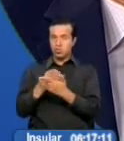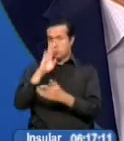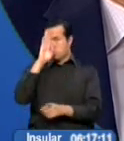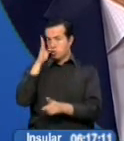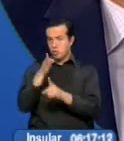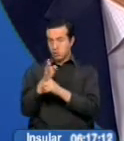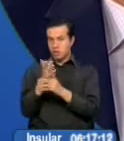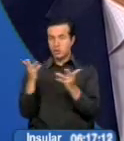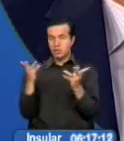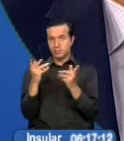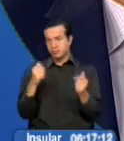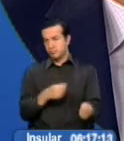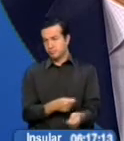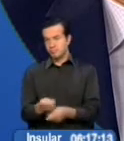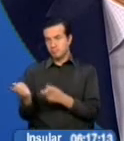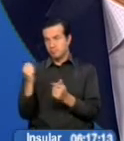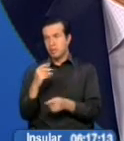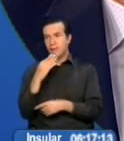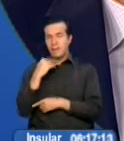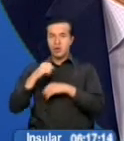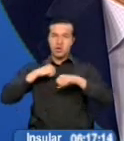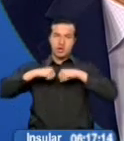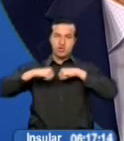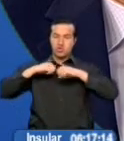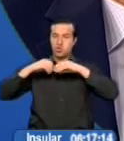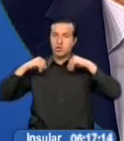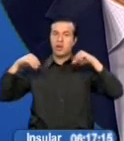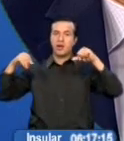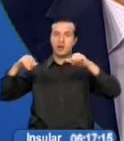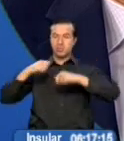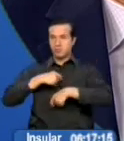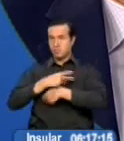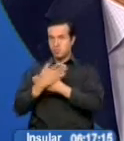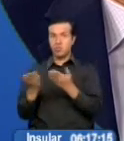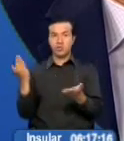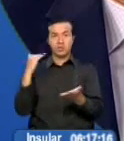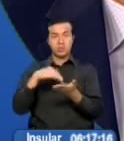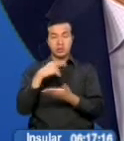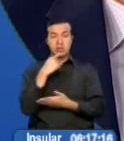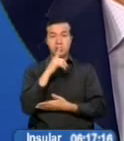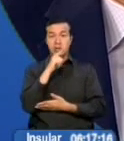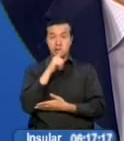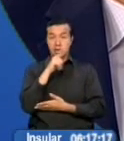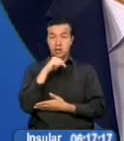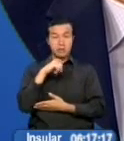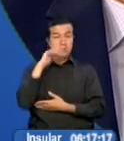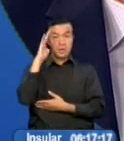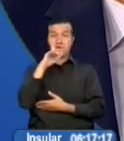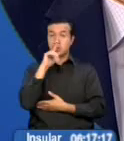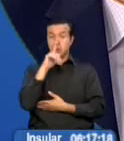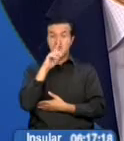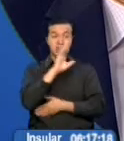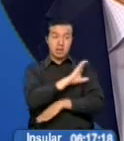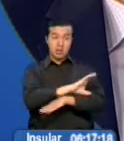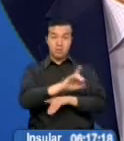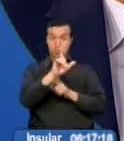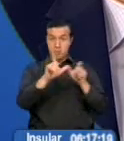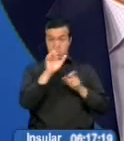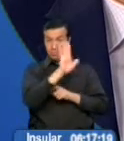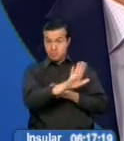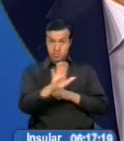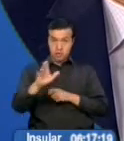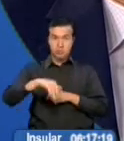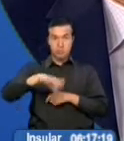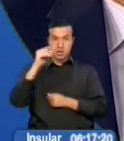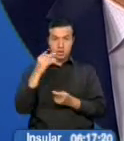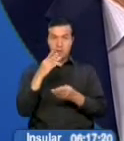de facilitar una mejor gestión del uso de la tierra. Pero repito, los beneficiarios de ese proceso son los campesinos, no los